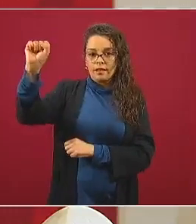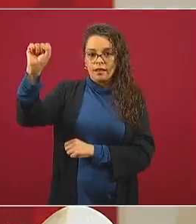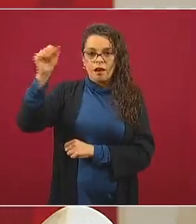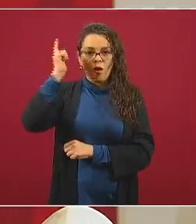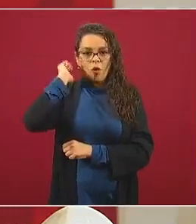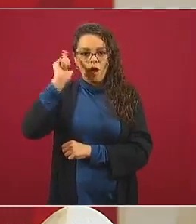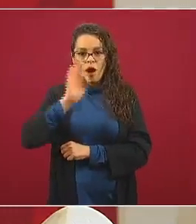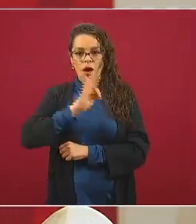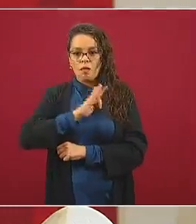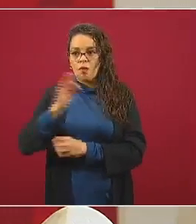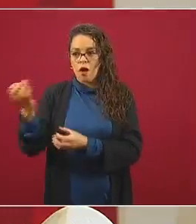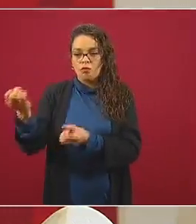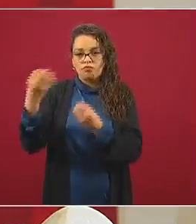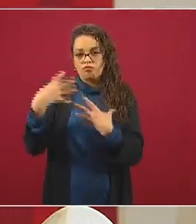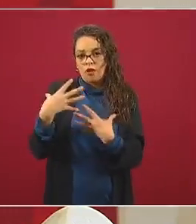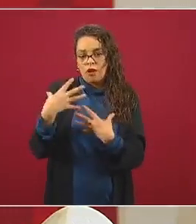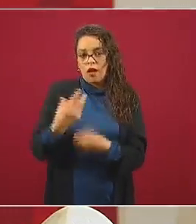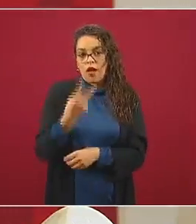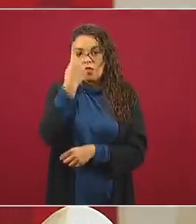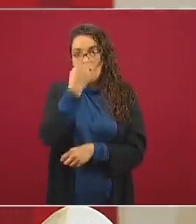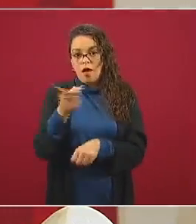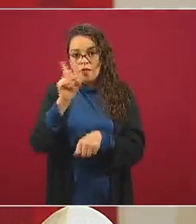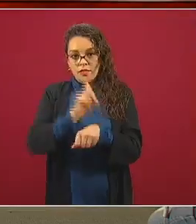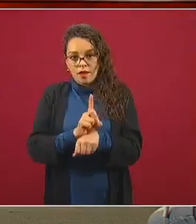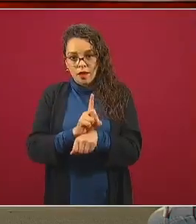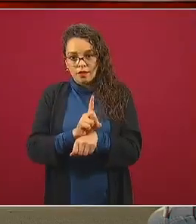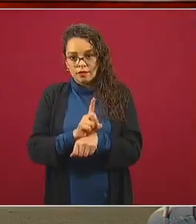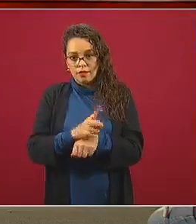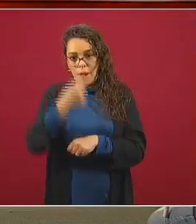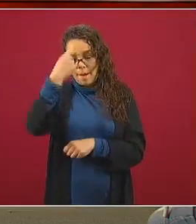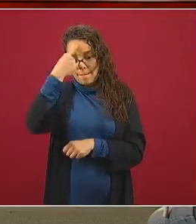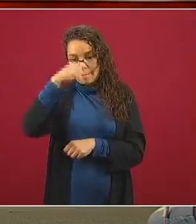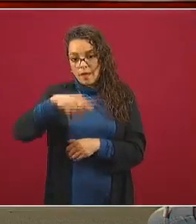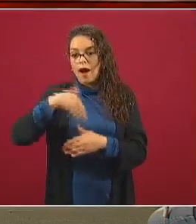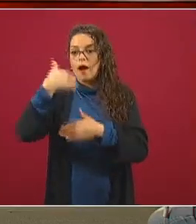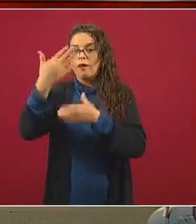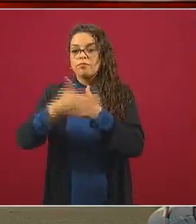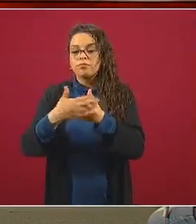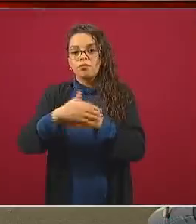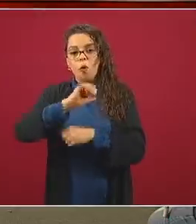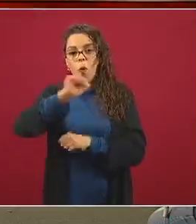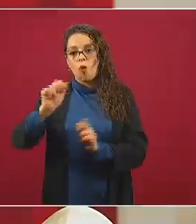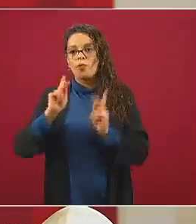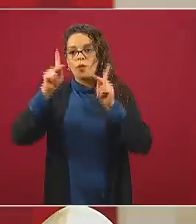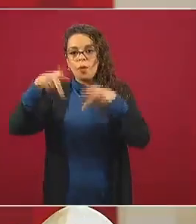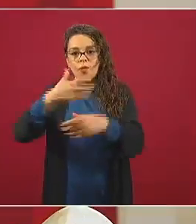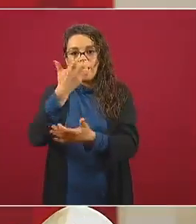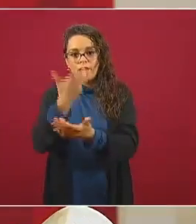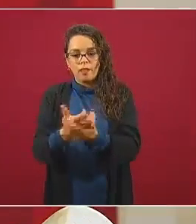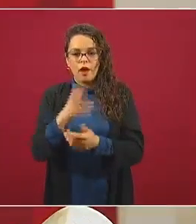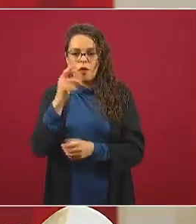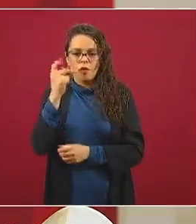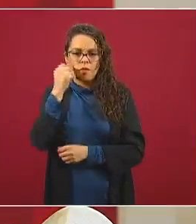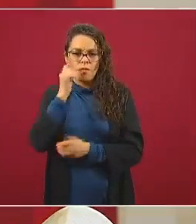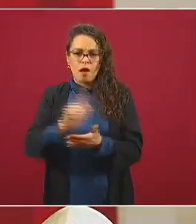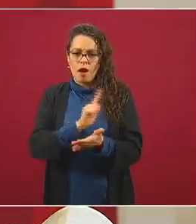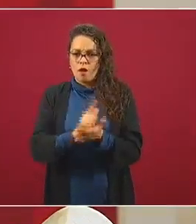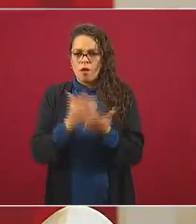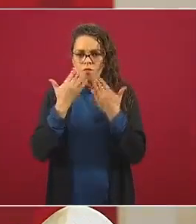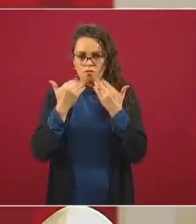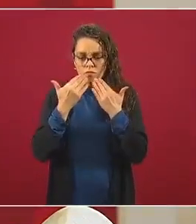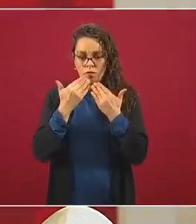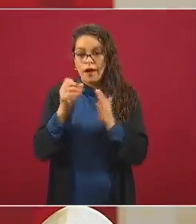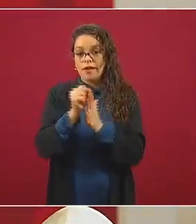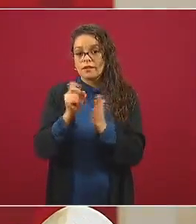regala 2 días para poderlo acomodar para otro puente, pero aunque no sea por ley, es por solicitud, ¿verdad?,